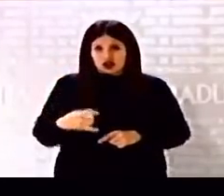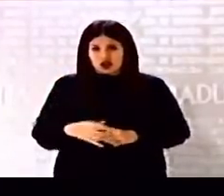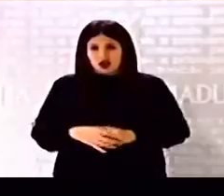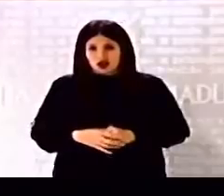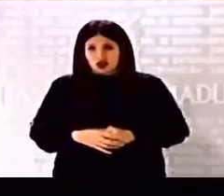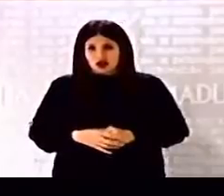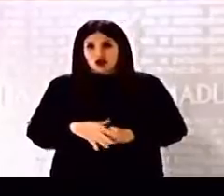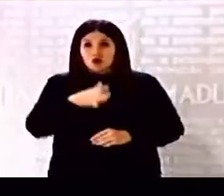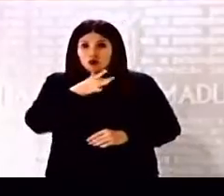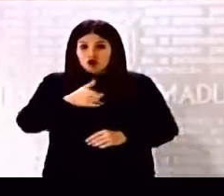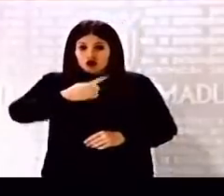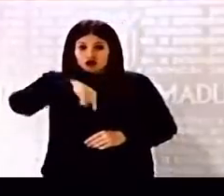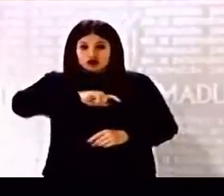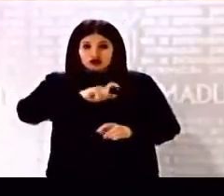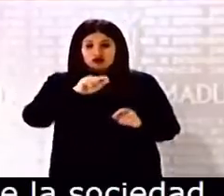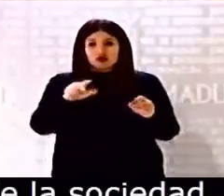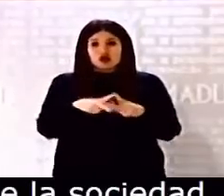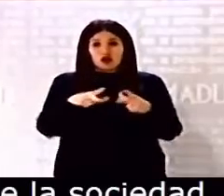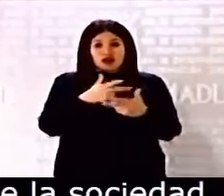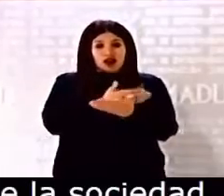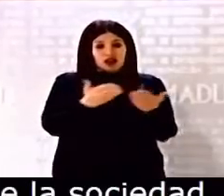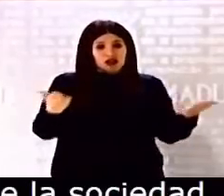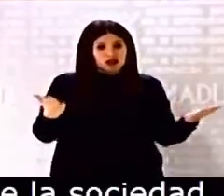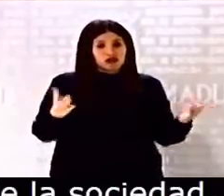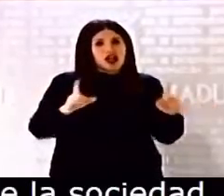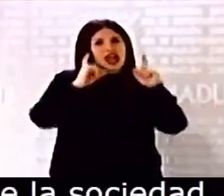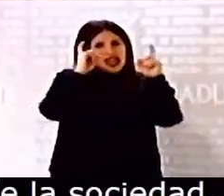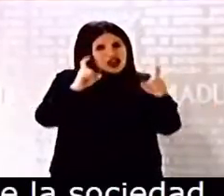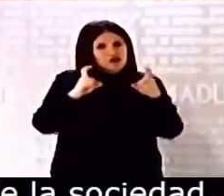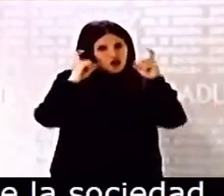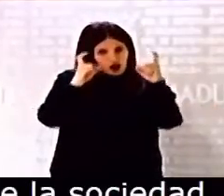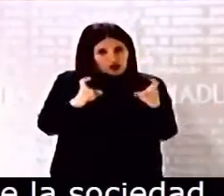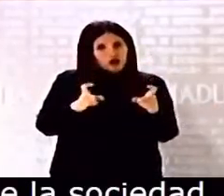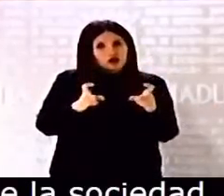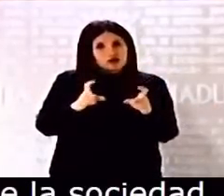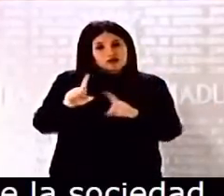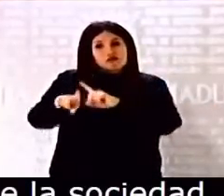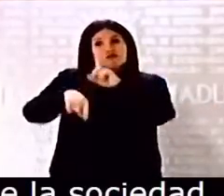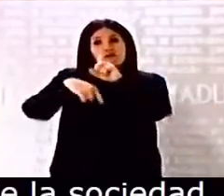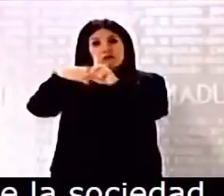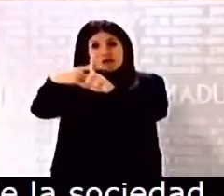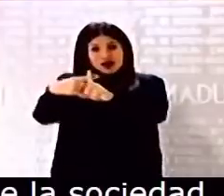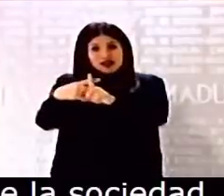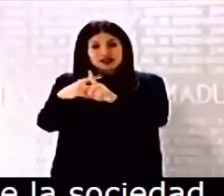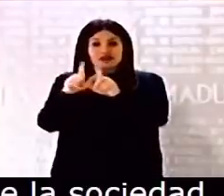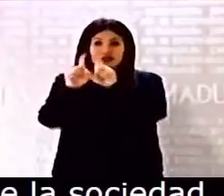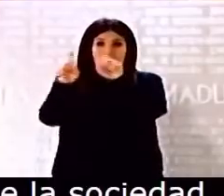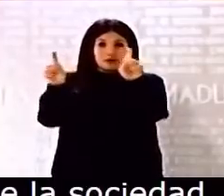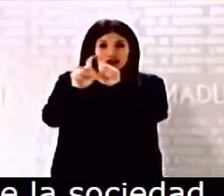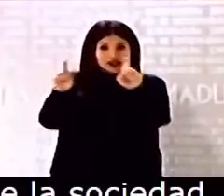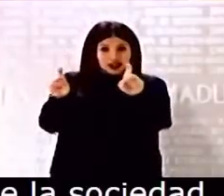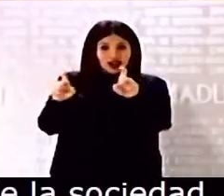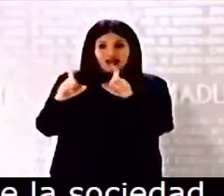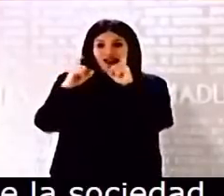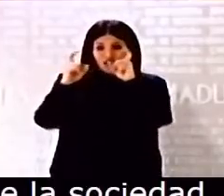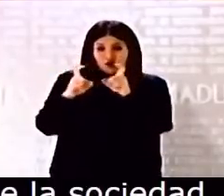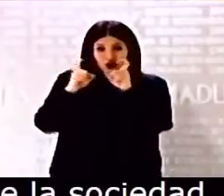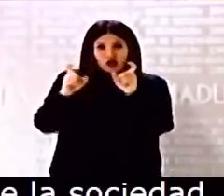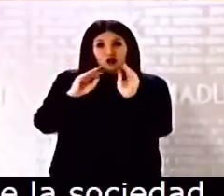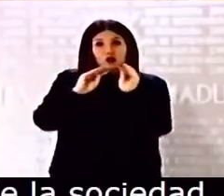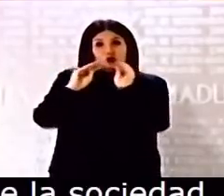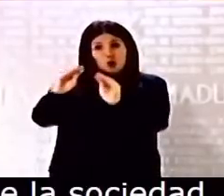Ellos arriesgan su esfuerzo como sociedad, son sociedad civil, pero además